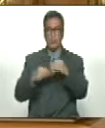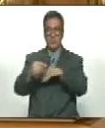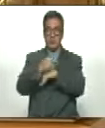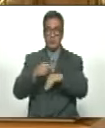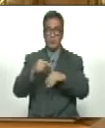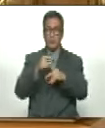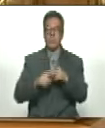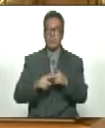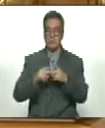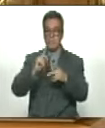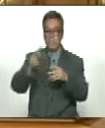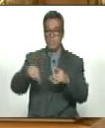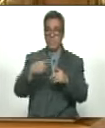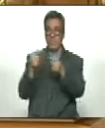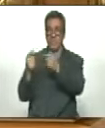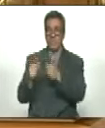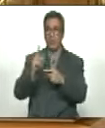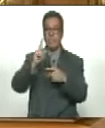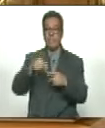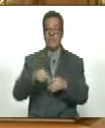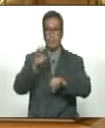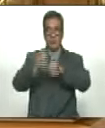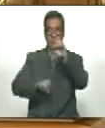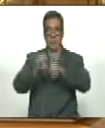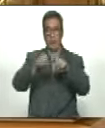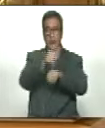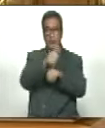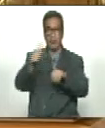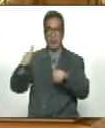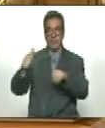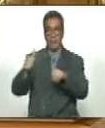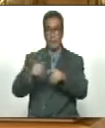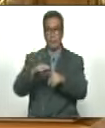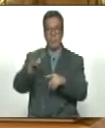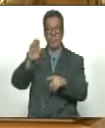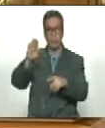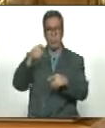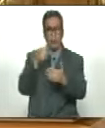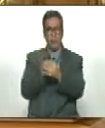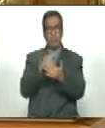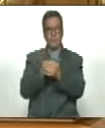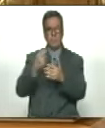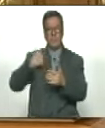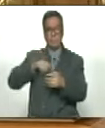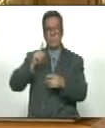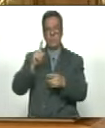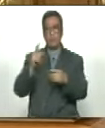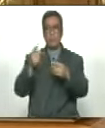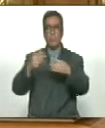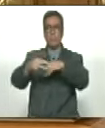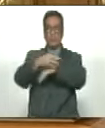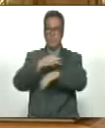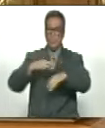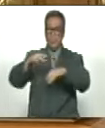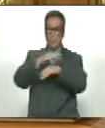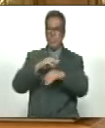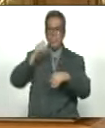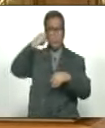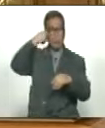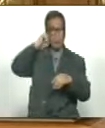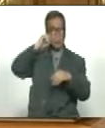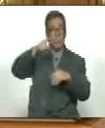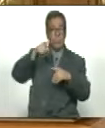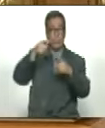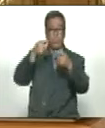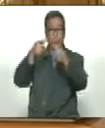ejecutivas y financieras. También vamos a evaluar cada uno de los compromisos en todas las áreas ministeriales, y hay que recordar que